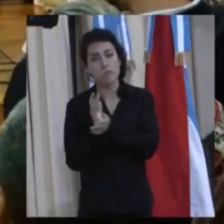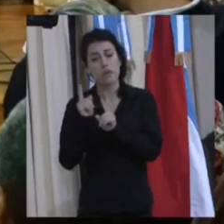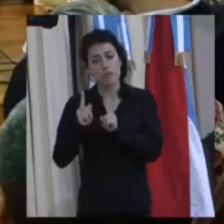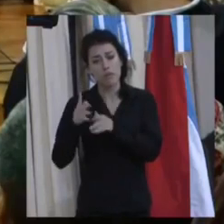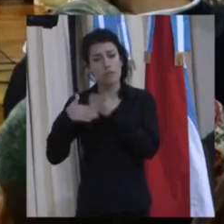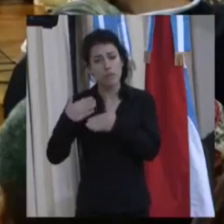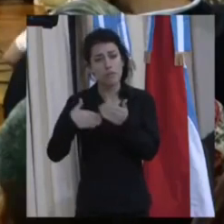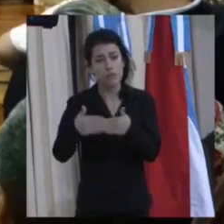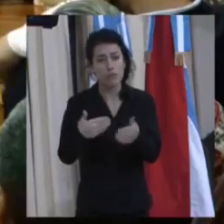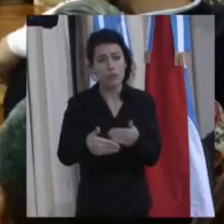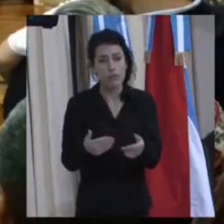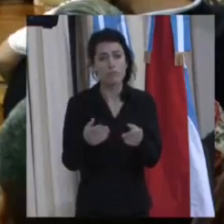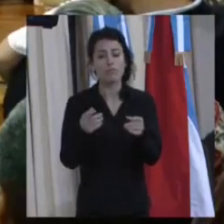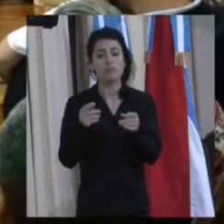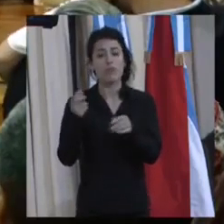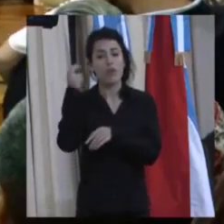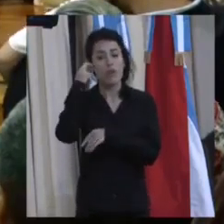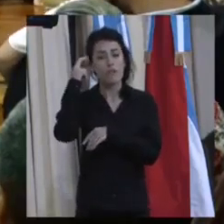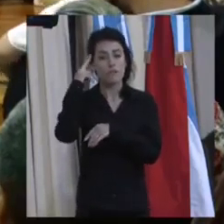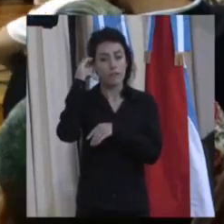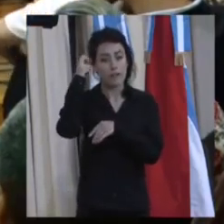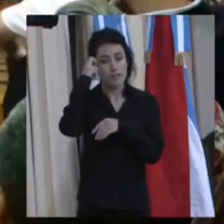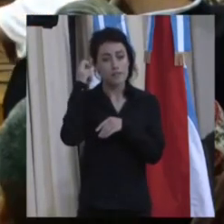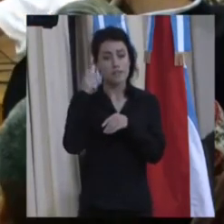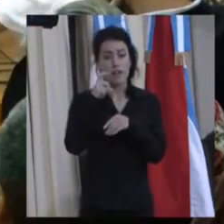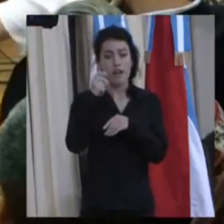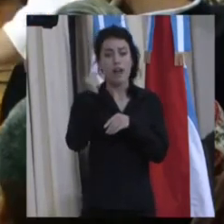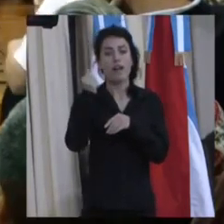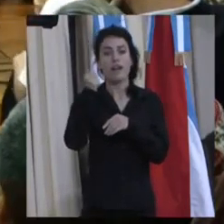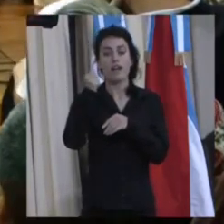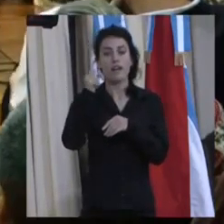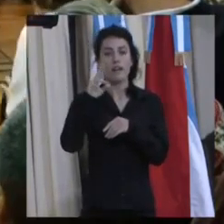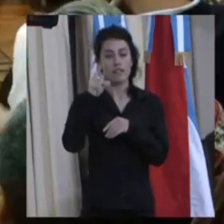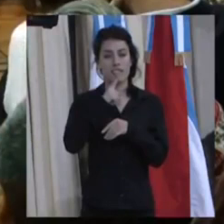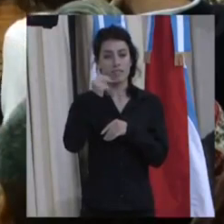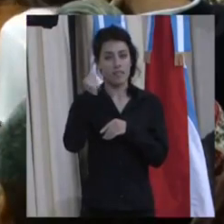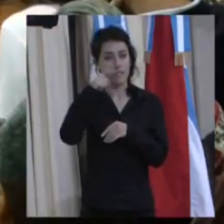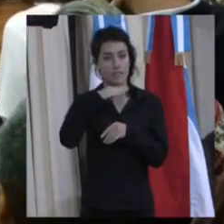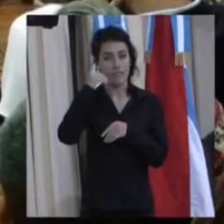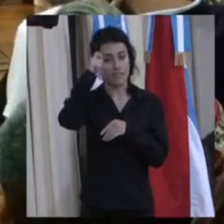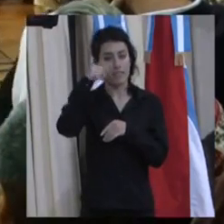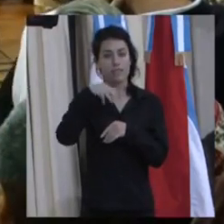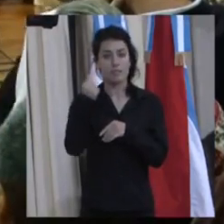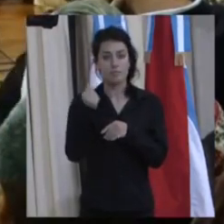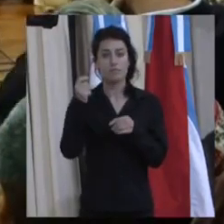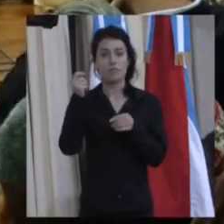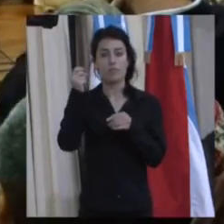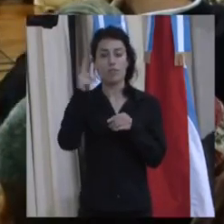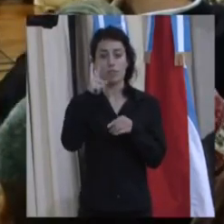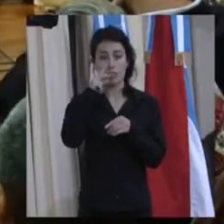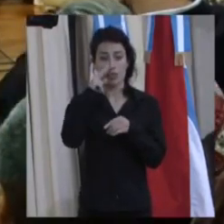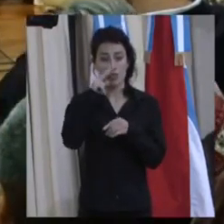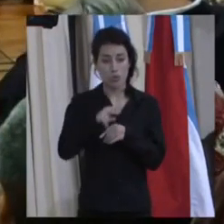se prolongó en la conferencia de Cartagena. Esa conferencia en un nuevo escenario, en el 2008, de